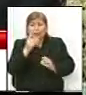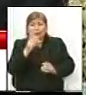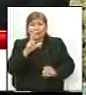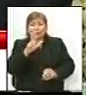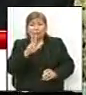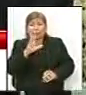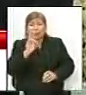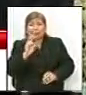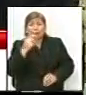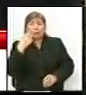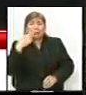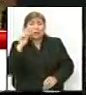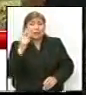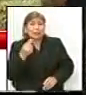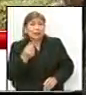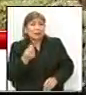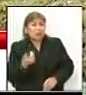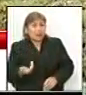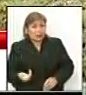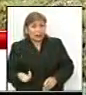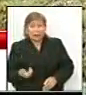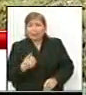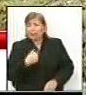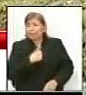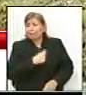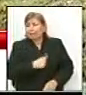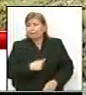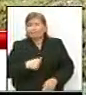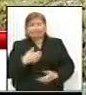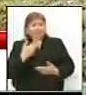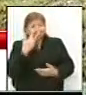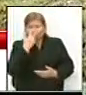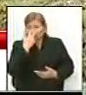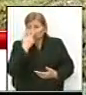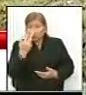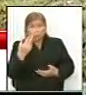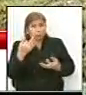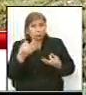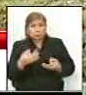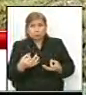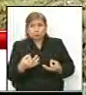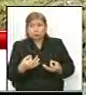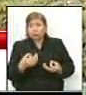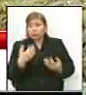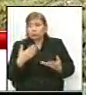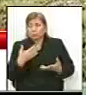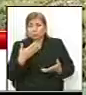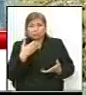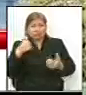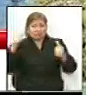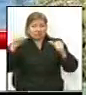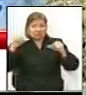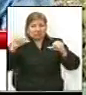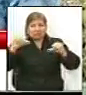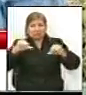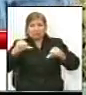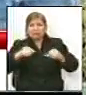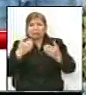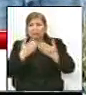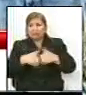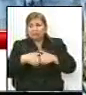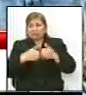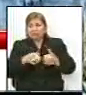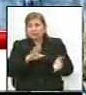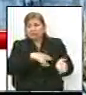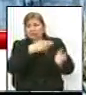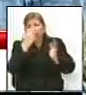137 millones de plata. Pero lamentablemente no estamos viendo como debe ser. Ha habido muchos fracasos, muchos empresarios hasta se han